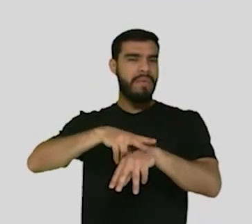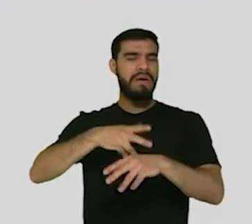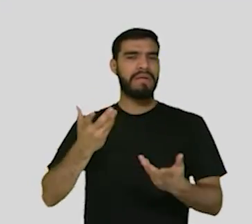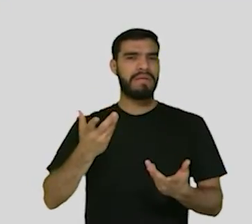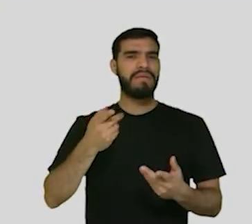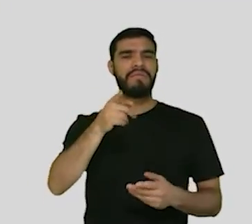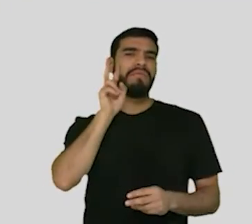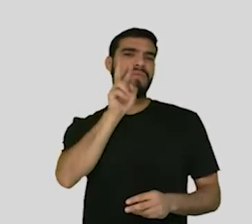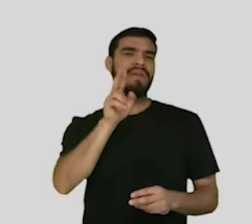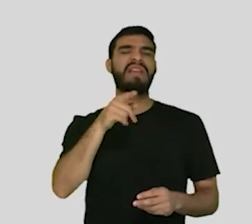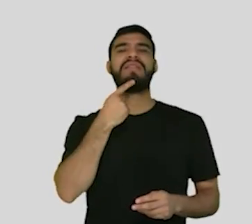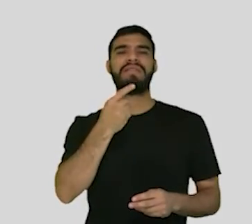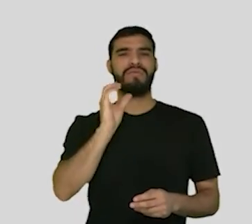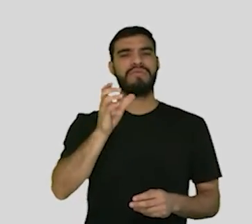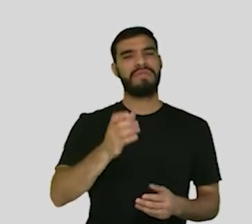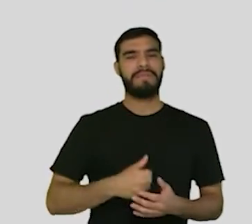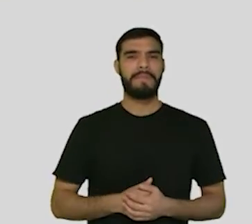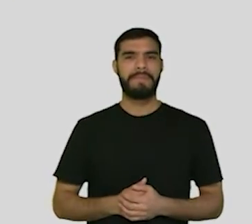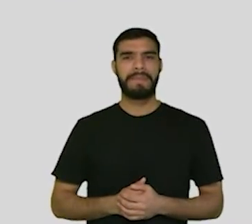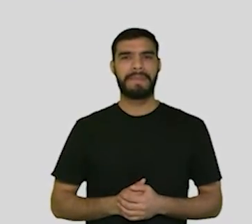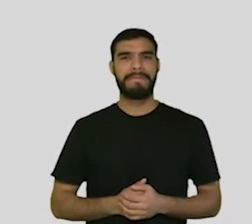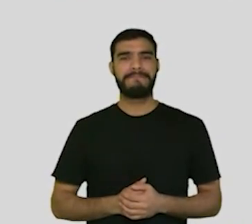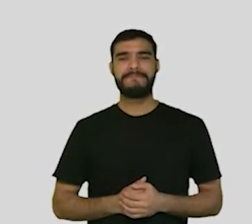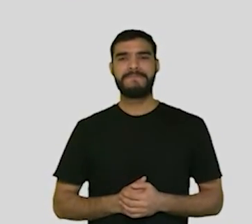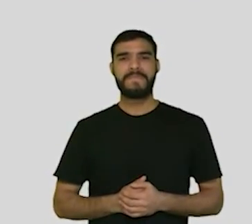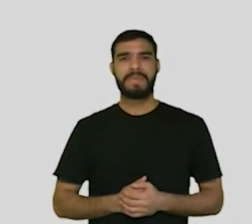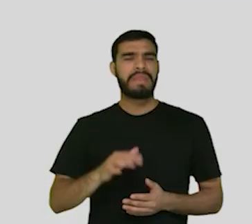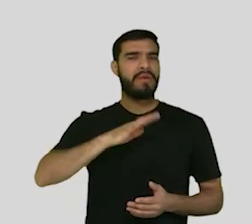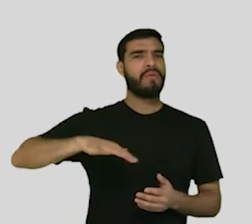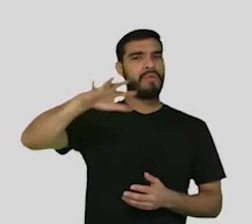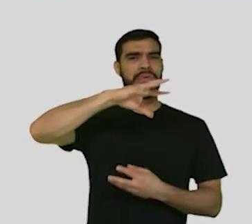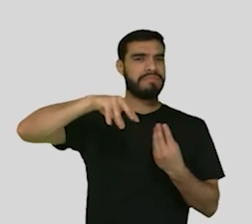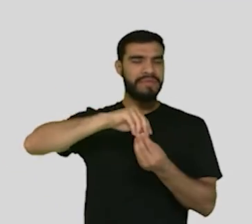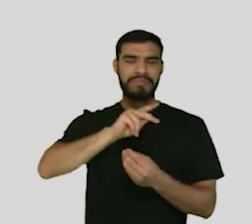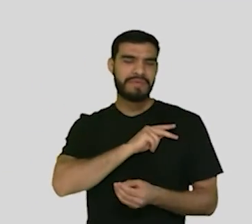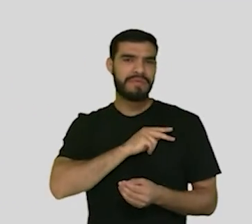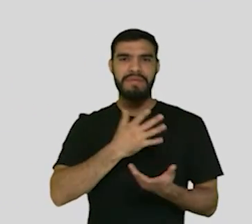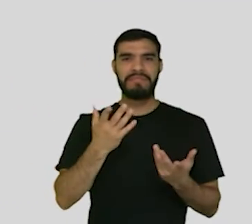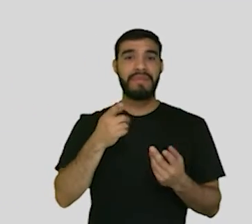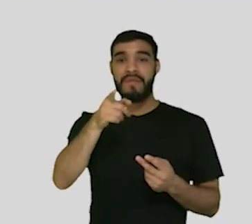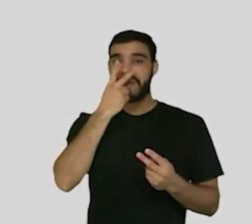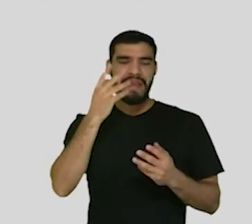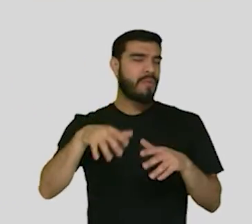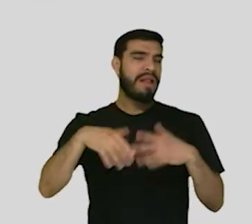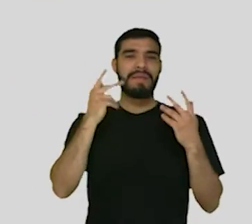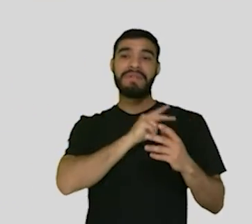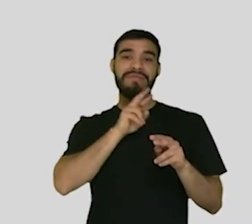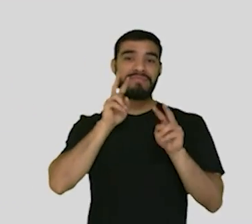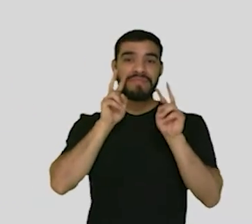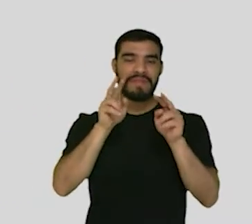esa cámara, ¿qué le dirías? Ñane de Tahuá, Trebeteape. A la parte de la sociedad. Se verán, Guana,